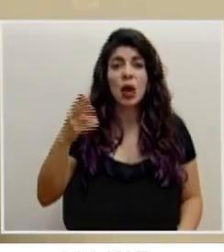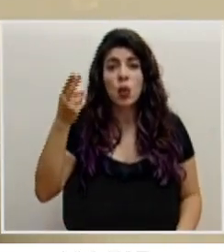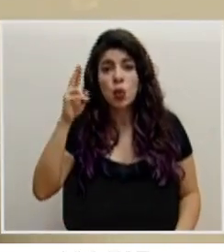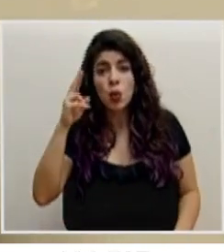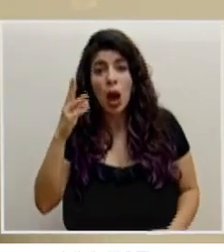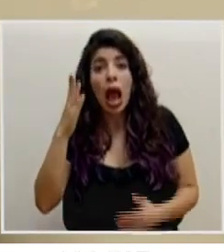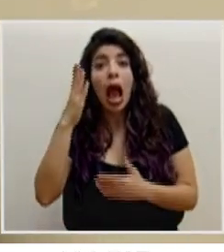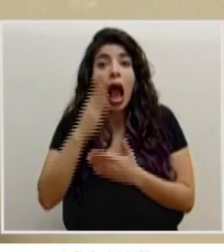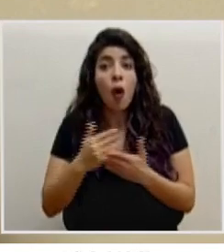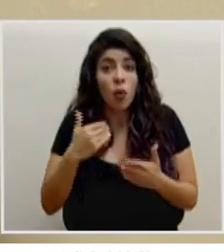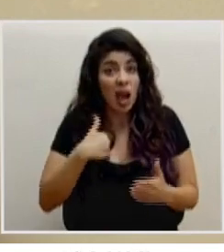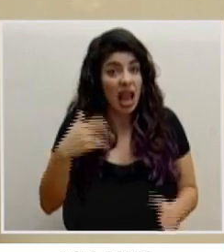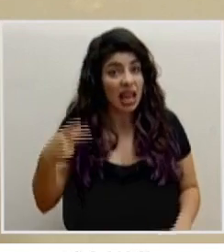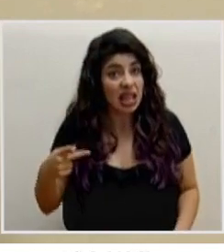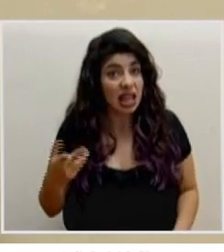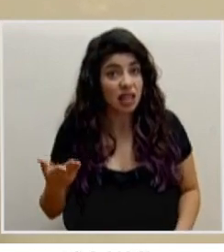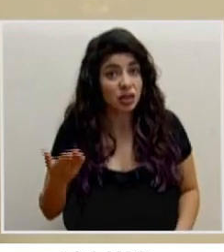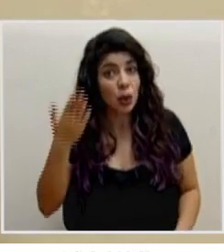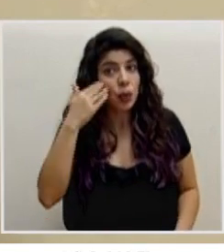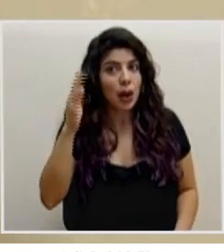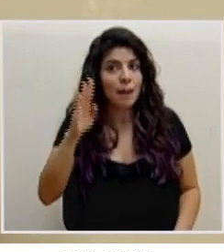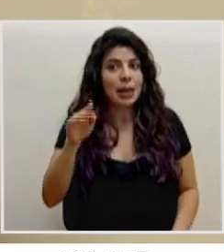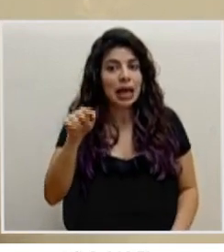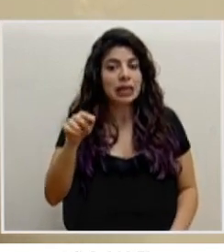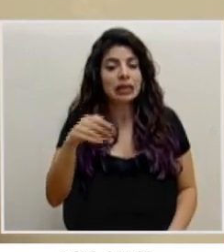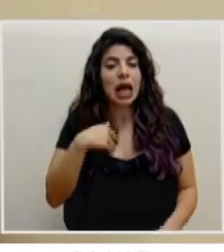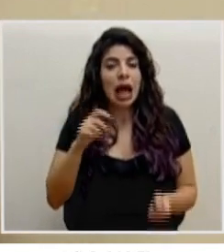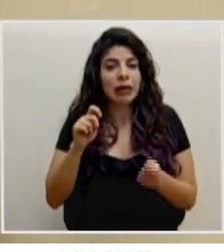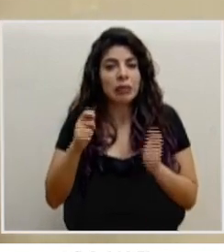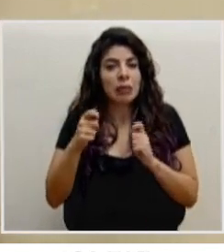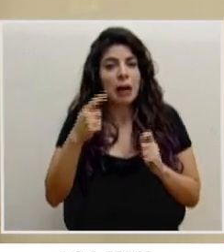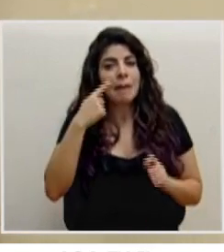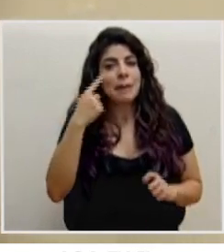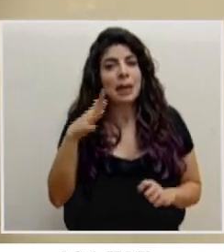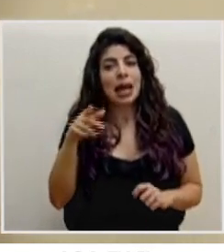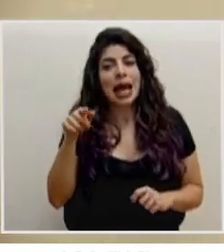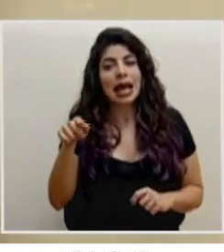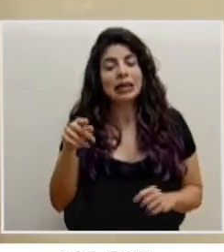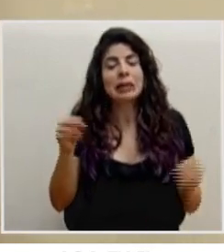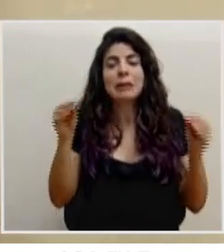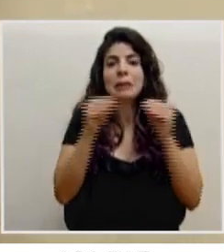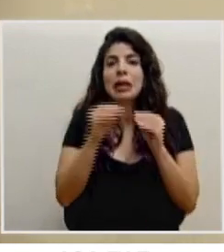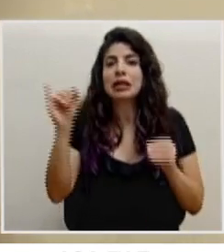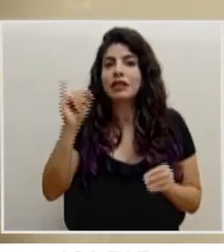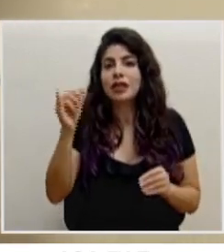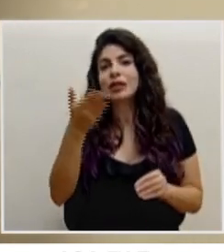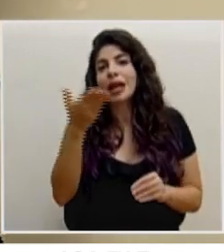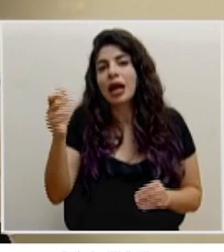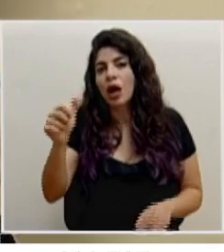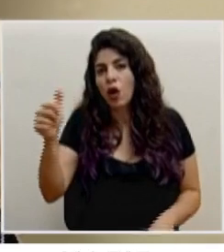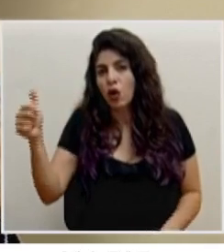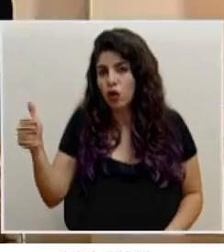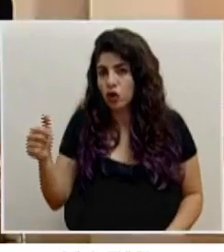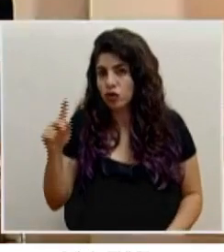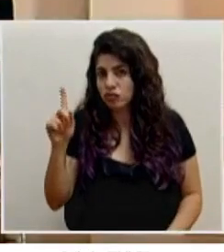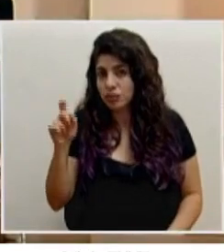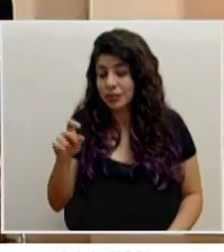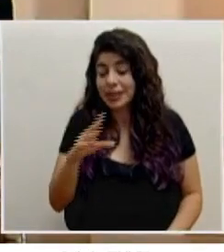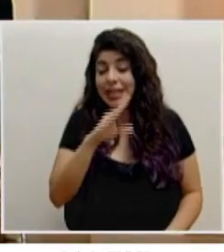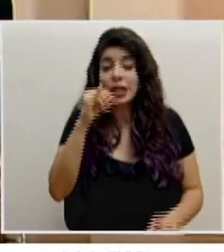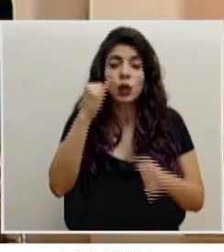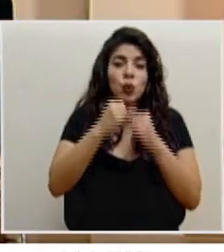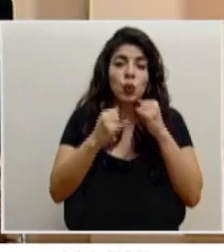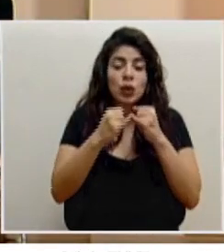pesar del riesgo que supone la variante brasileña, que parece ser aún más infecciosa que otras variantes. Y por